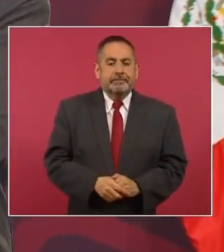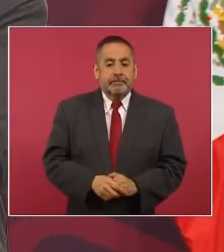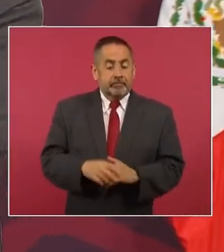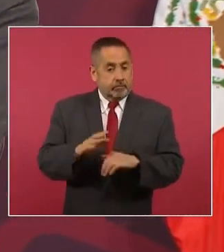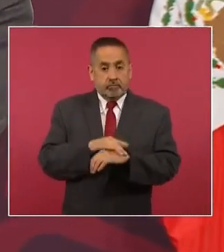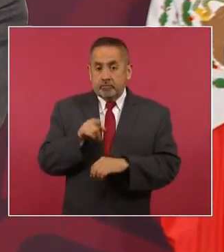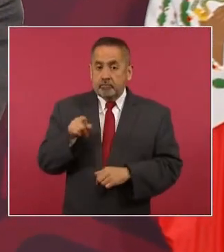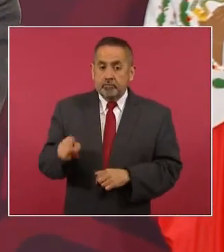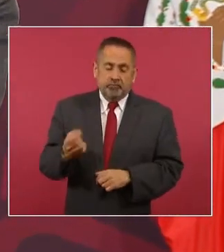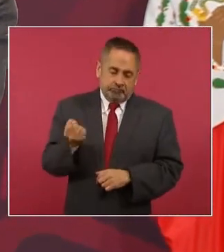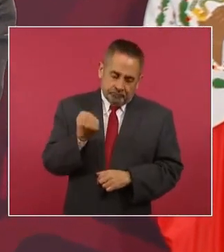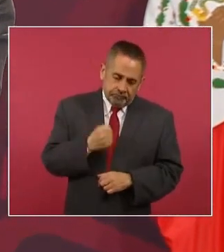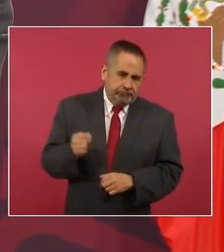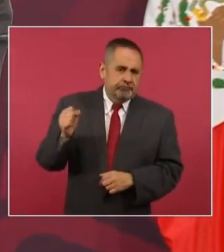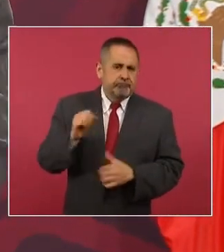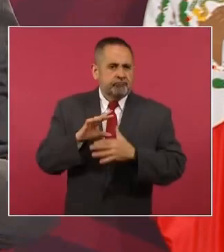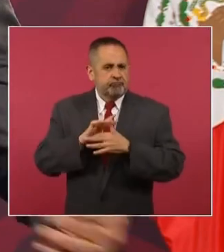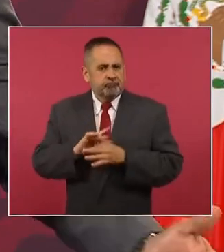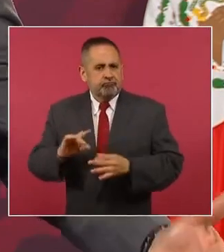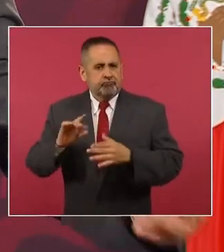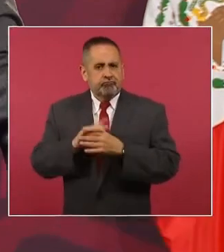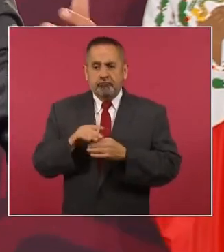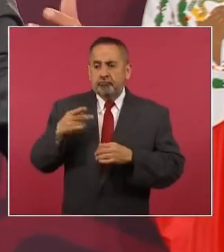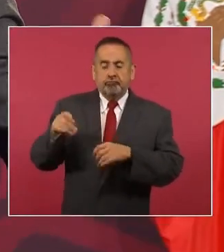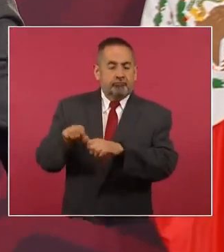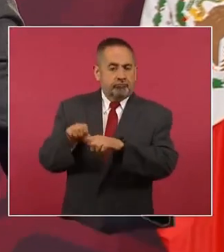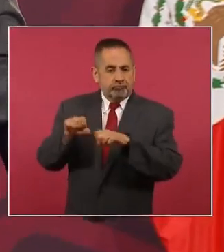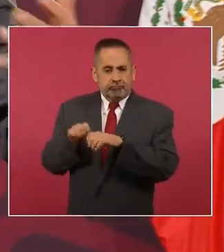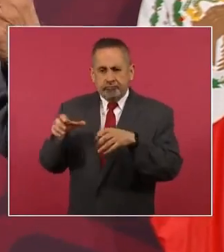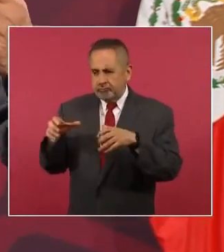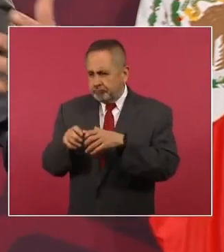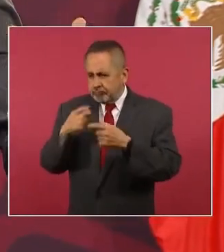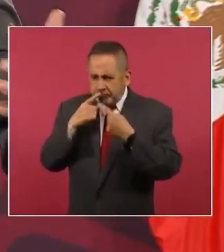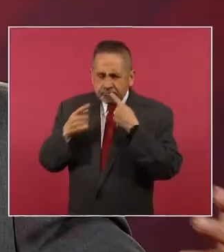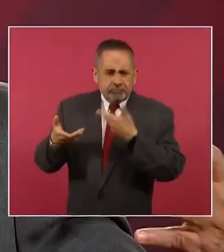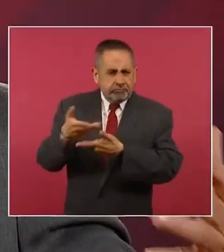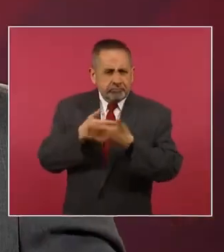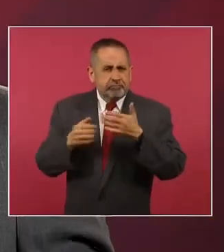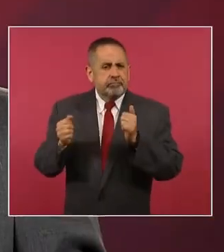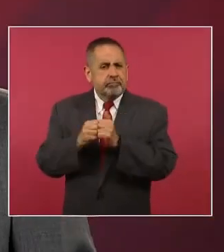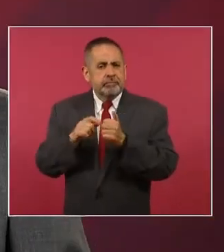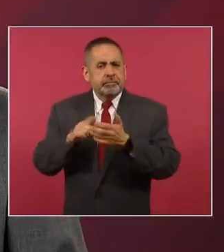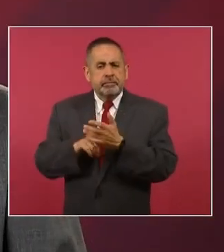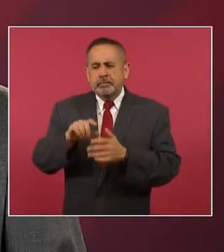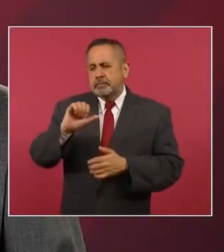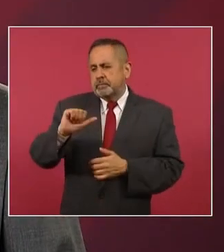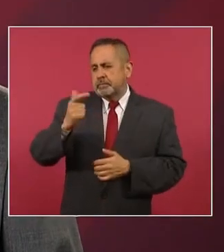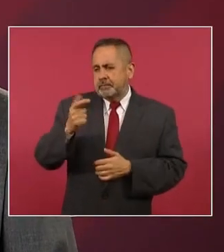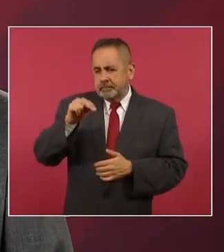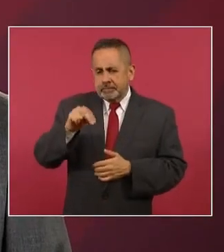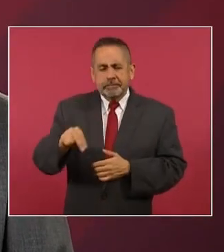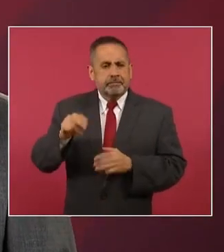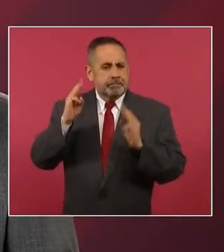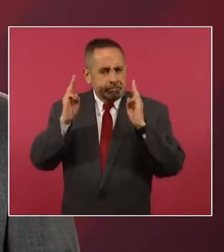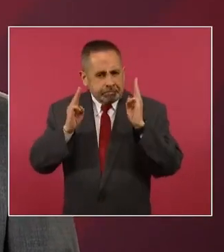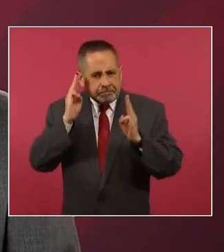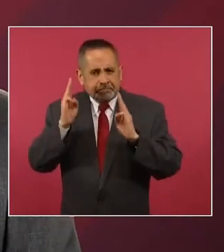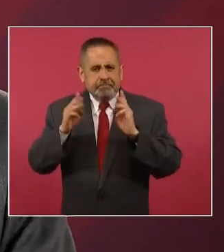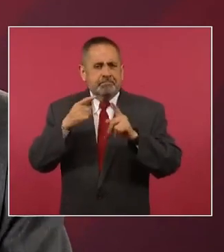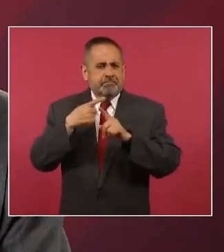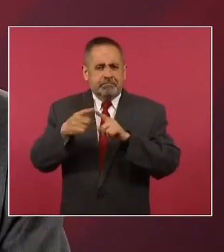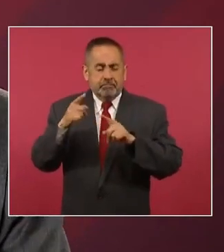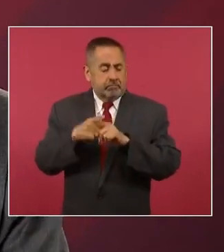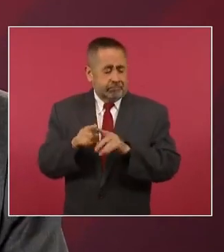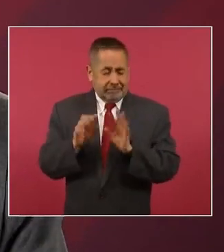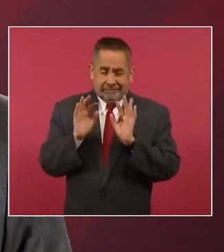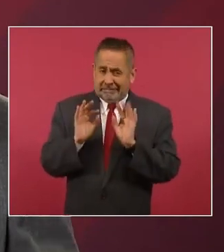porque es muy bueno, o sea, todo ese equipo, todo lo que tiene que ver con archivos, museos, se le da